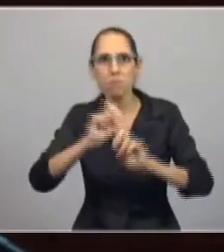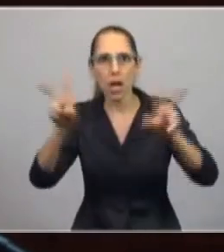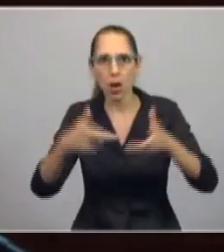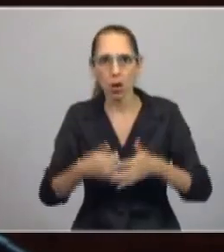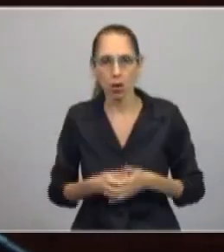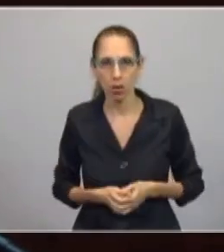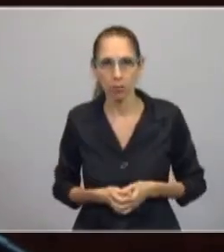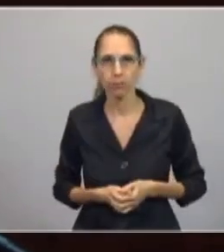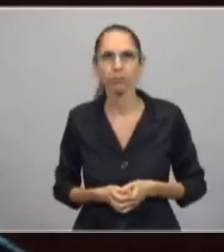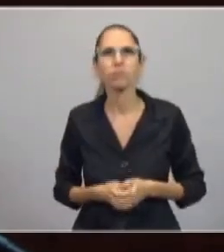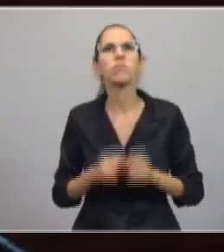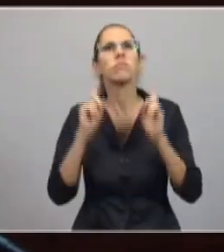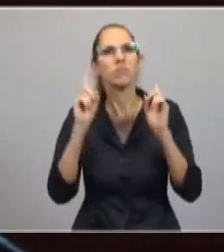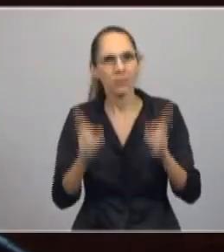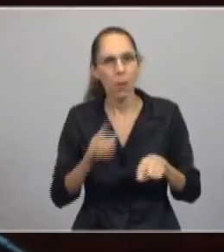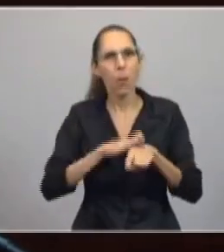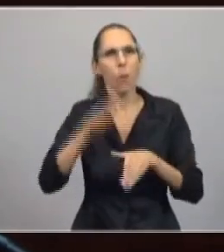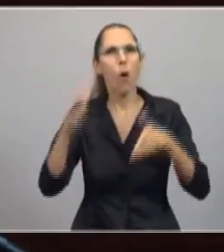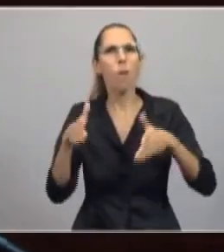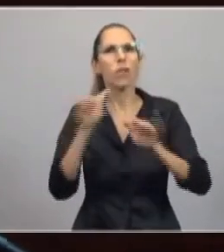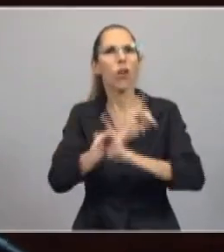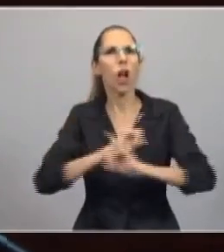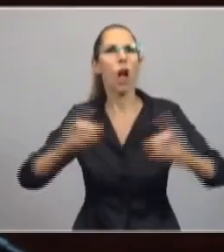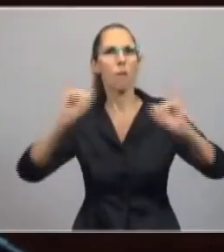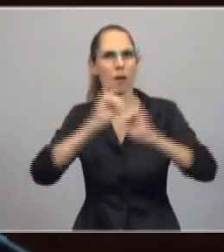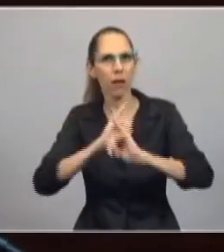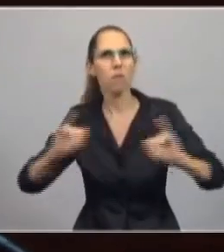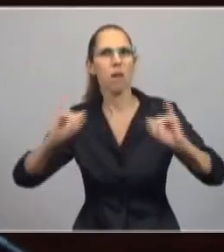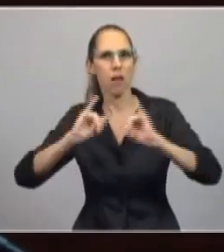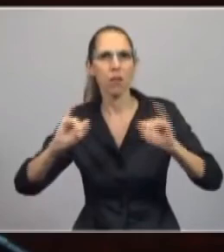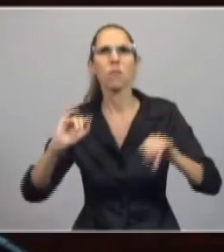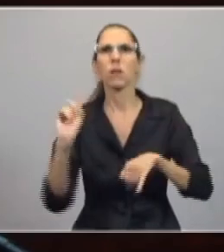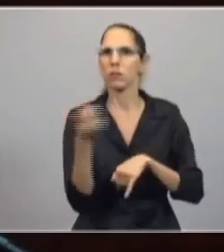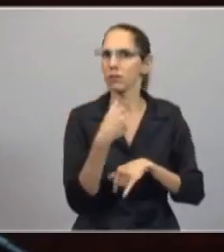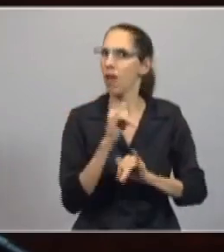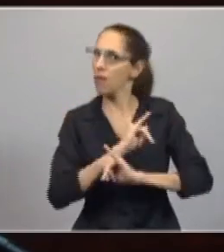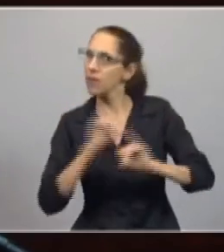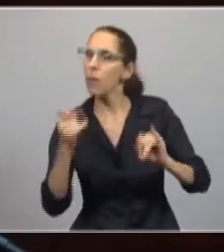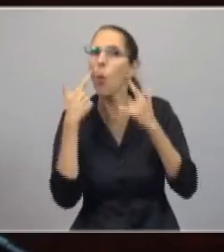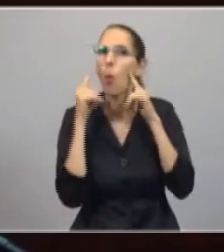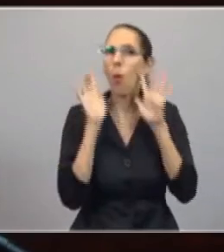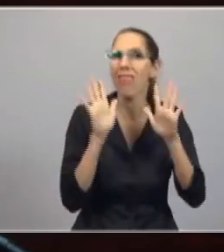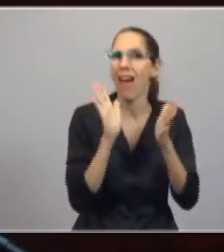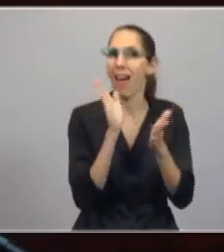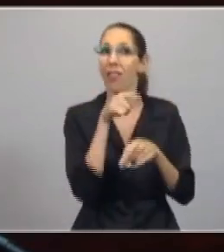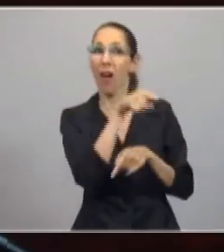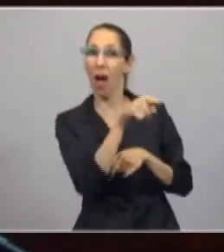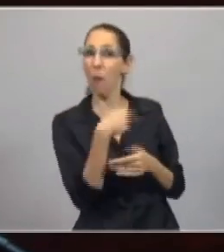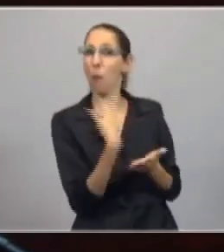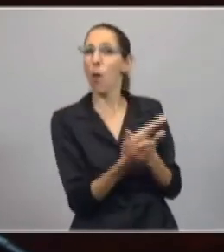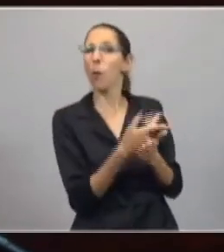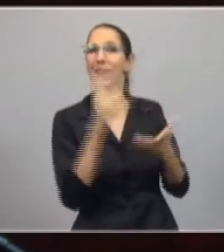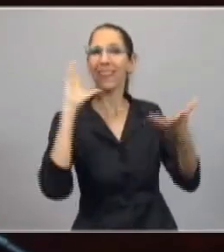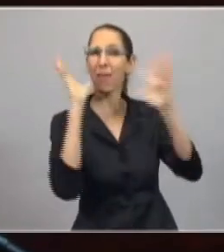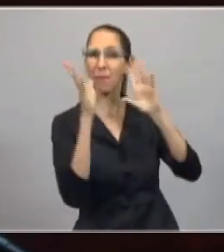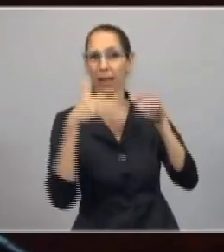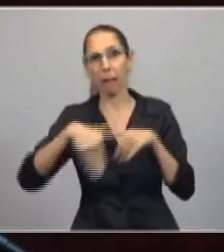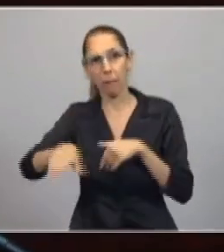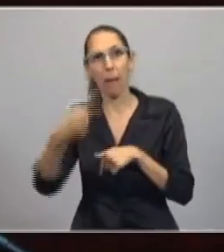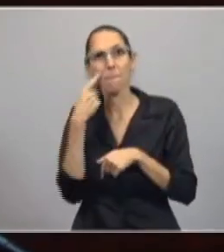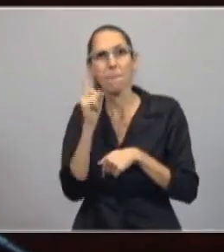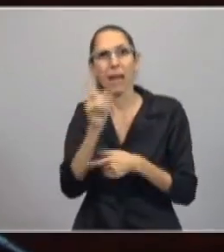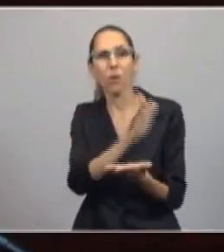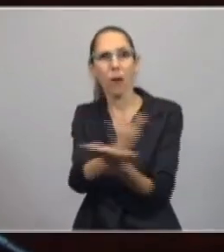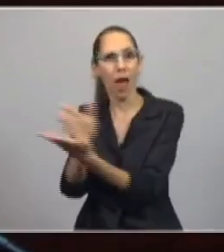Incluso habiendo dedicado toda la campaña a advertir sobre el riesgo que corrían los derechos frente a las propuestas de Milei, aún así